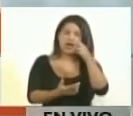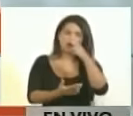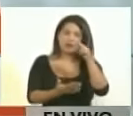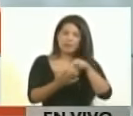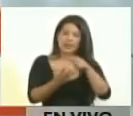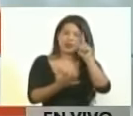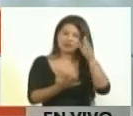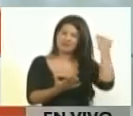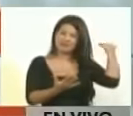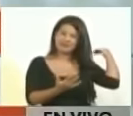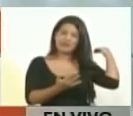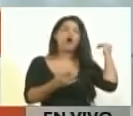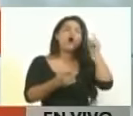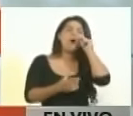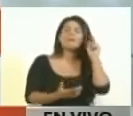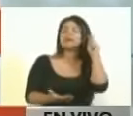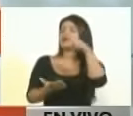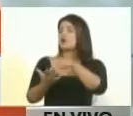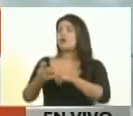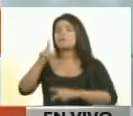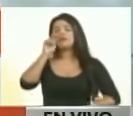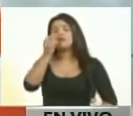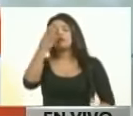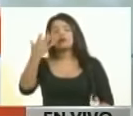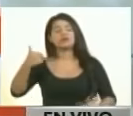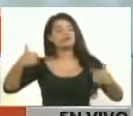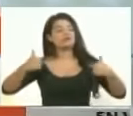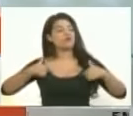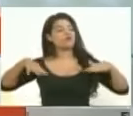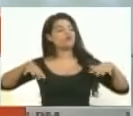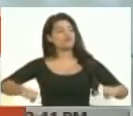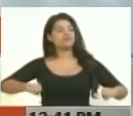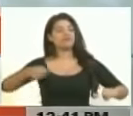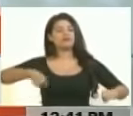a Miraflores y dijo, yo soy el presidente de Venezuela.